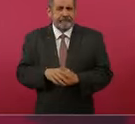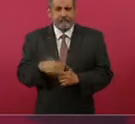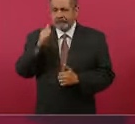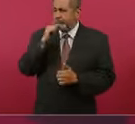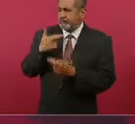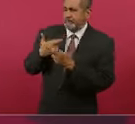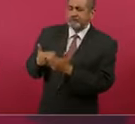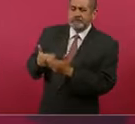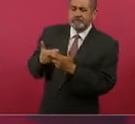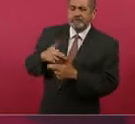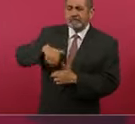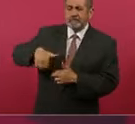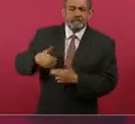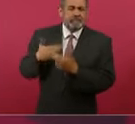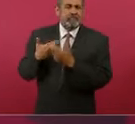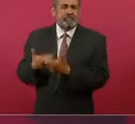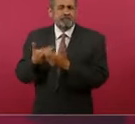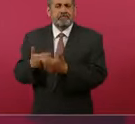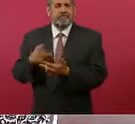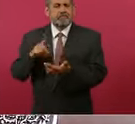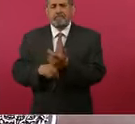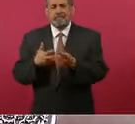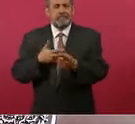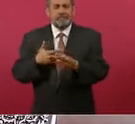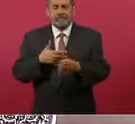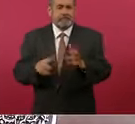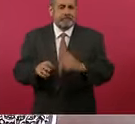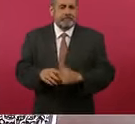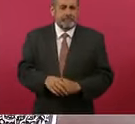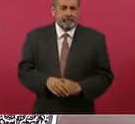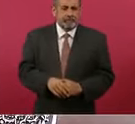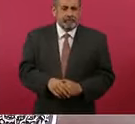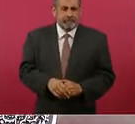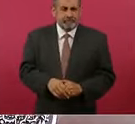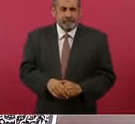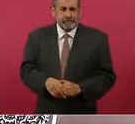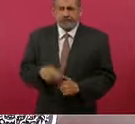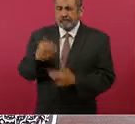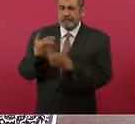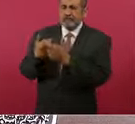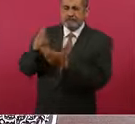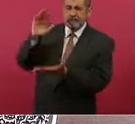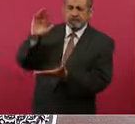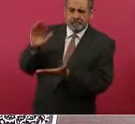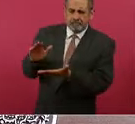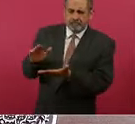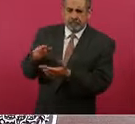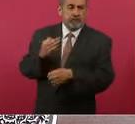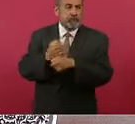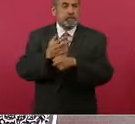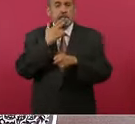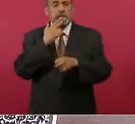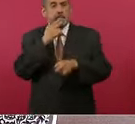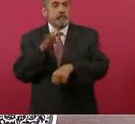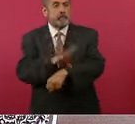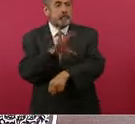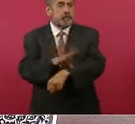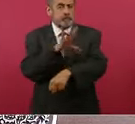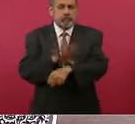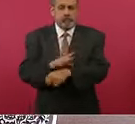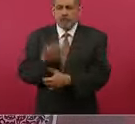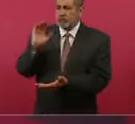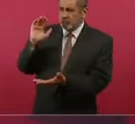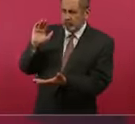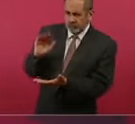reserva, o sea, y se reduce porque hay más consumo, pero no